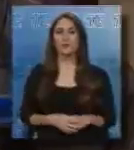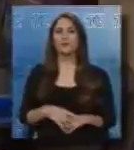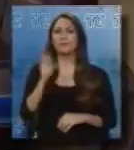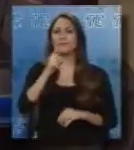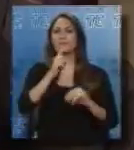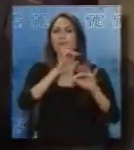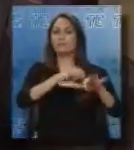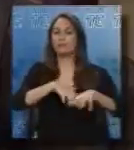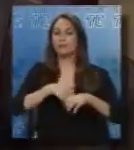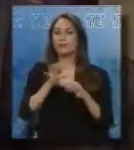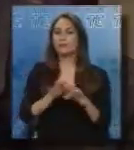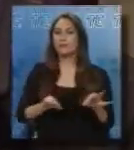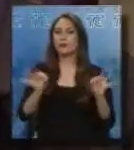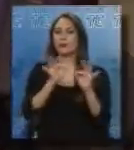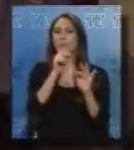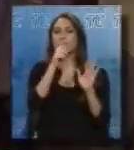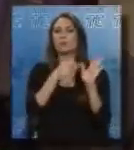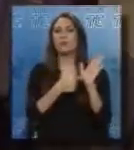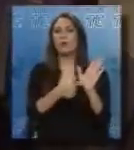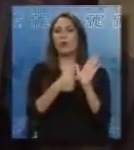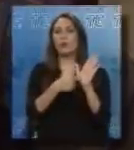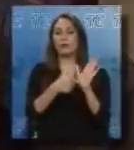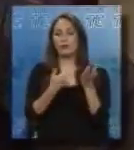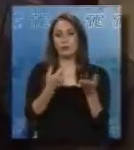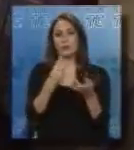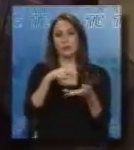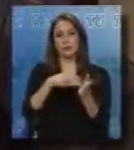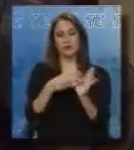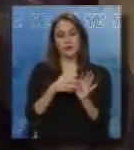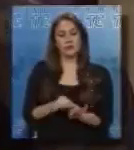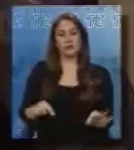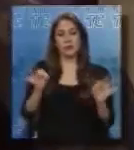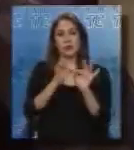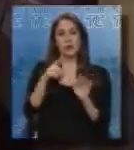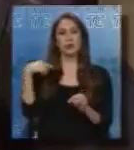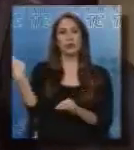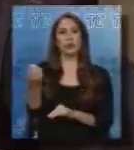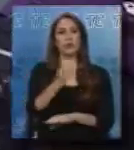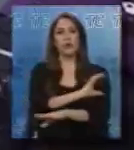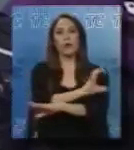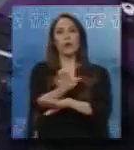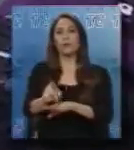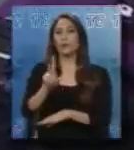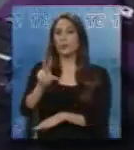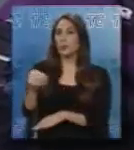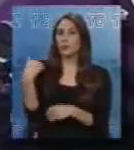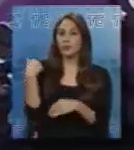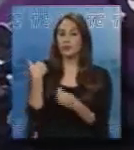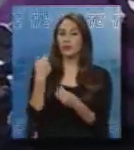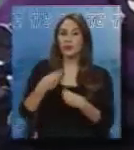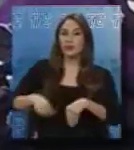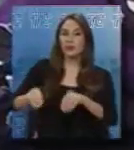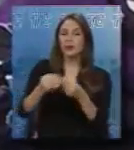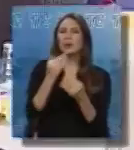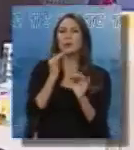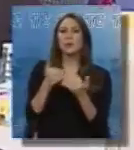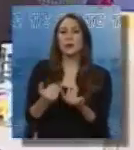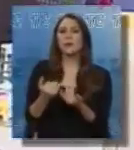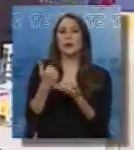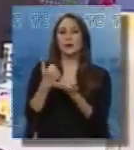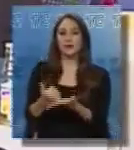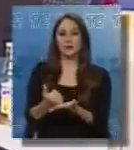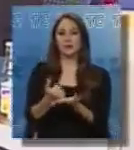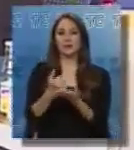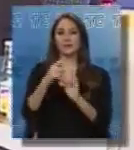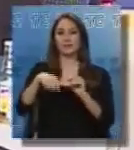agropecuaria, un modelo absolutamente de redistribuir a los campesinos que no tienen tierra. Además, se anunció una consulta prelegislativa sobre